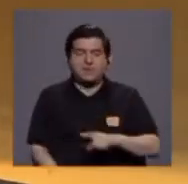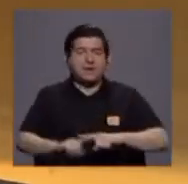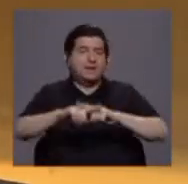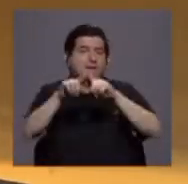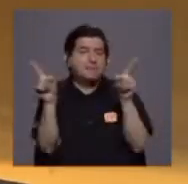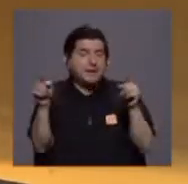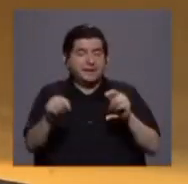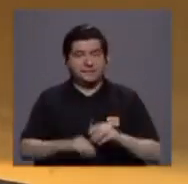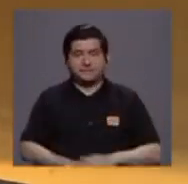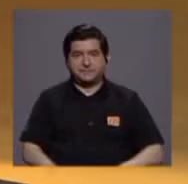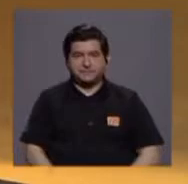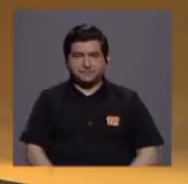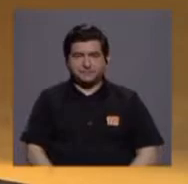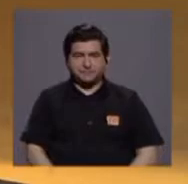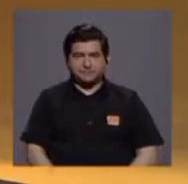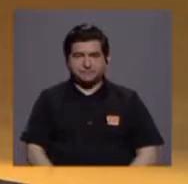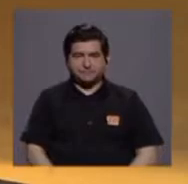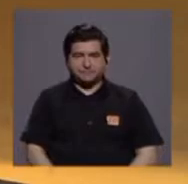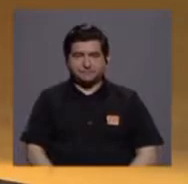pero